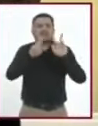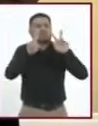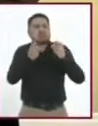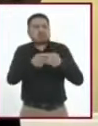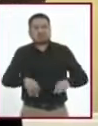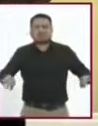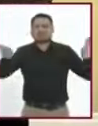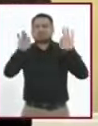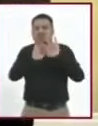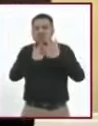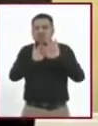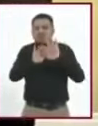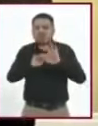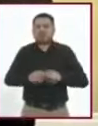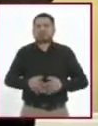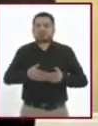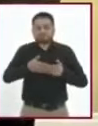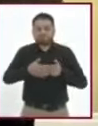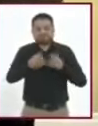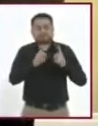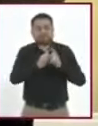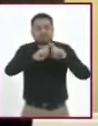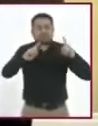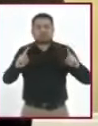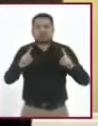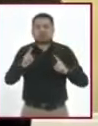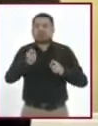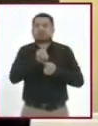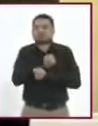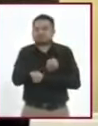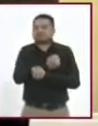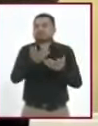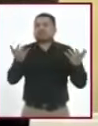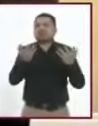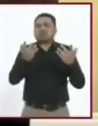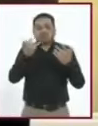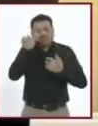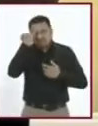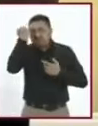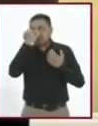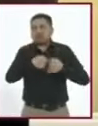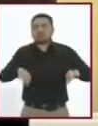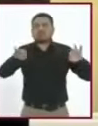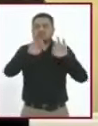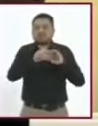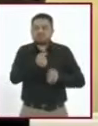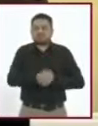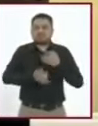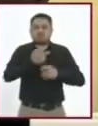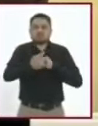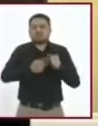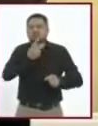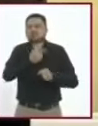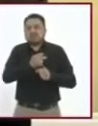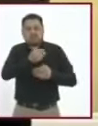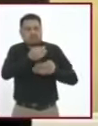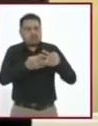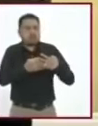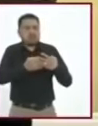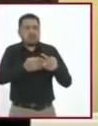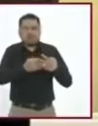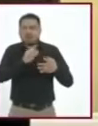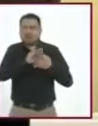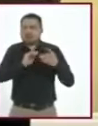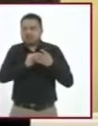la exposición. Durante el desarrollo se enuncia la idea principal, se exponen las ideas secundarias y se aportan argumentos